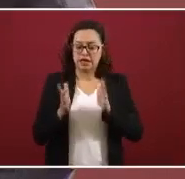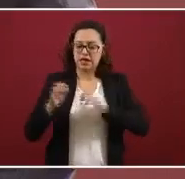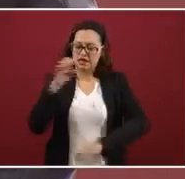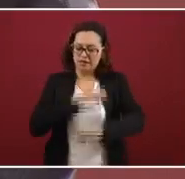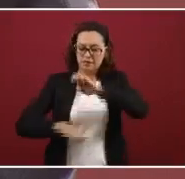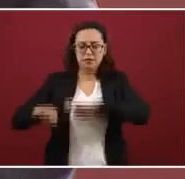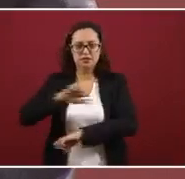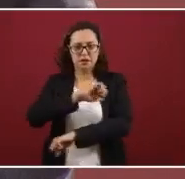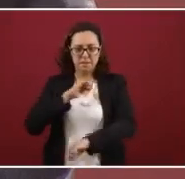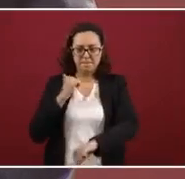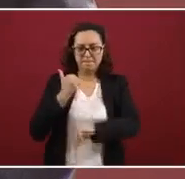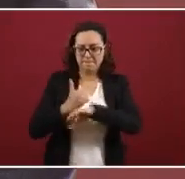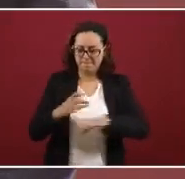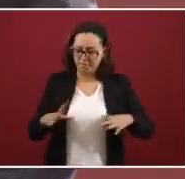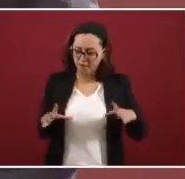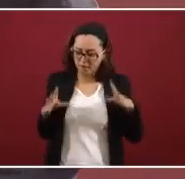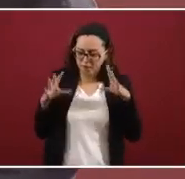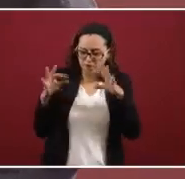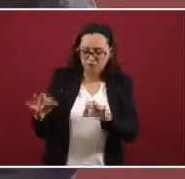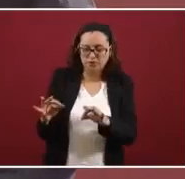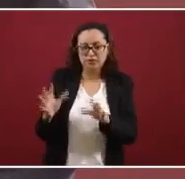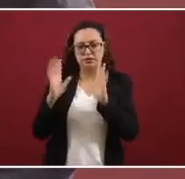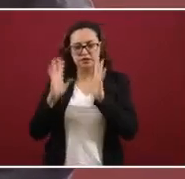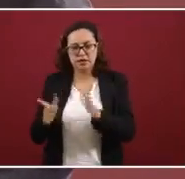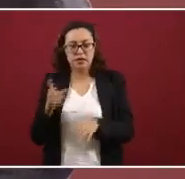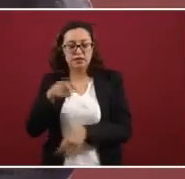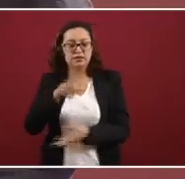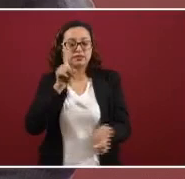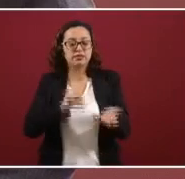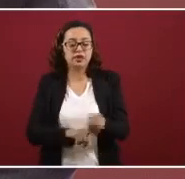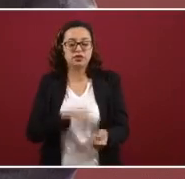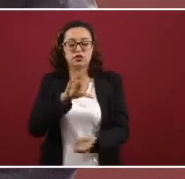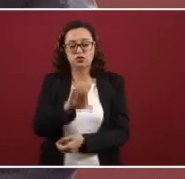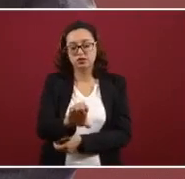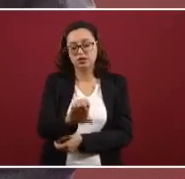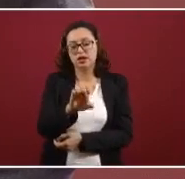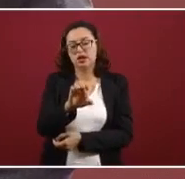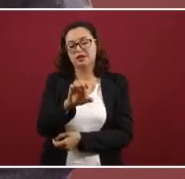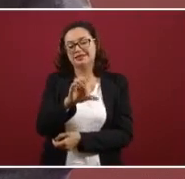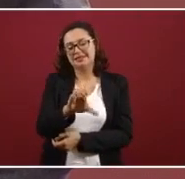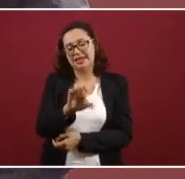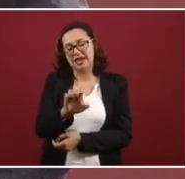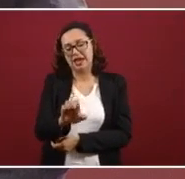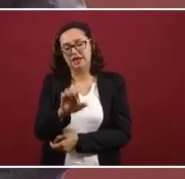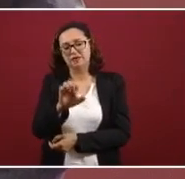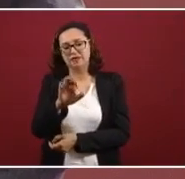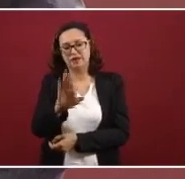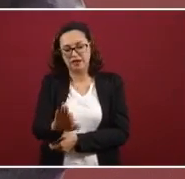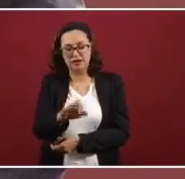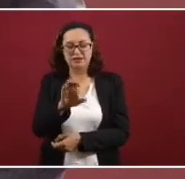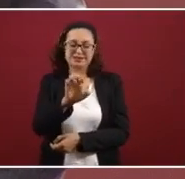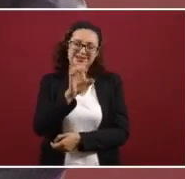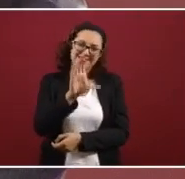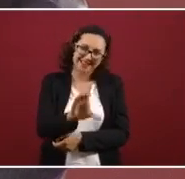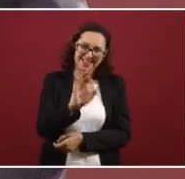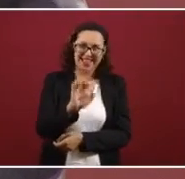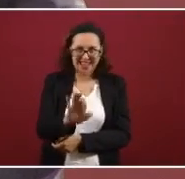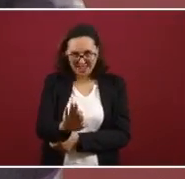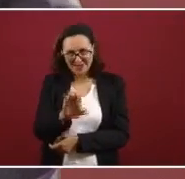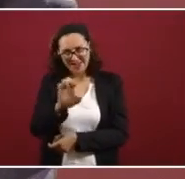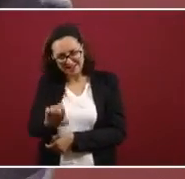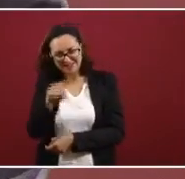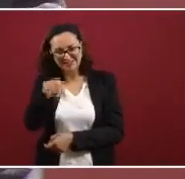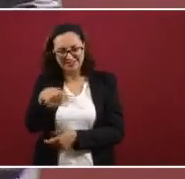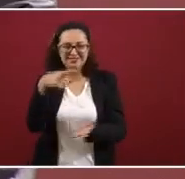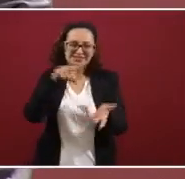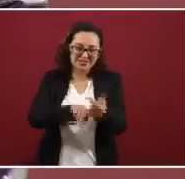constituida, aprobada por el Consejo de Administración de la Comisión Federal de Electricidad. La